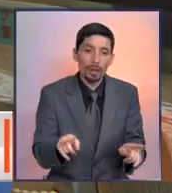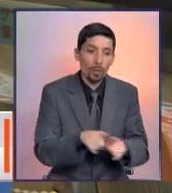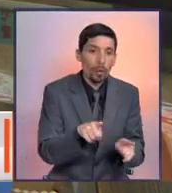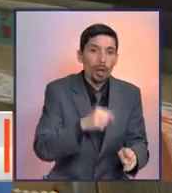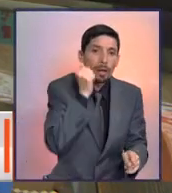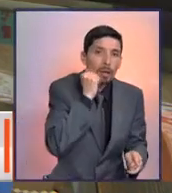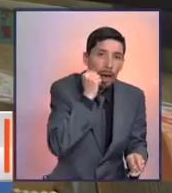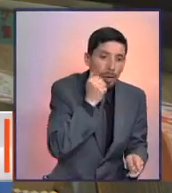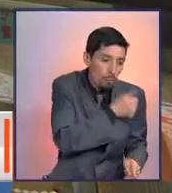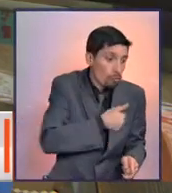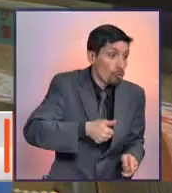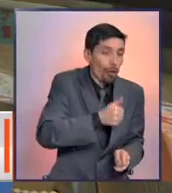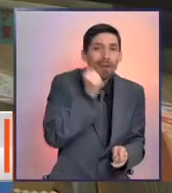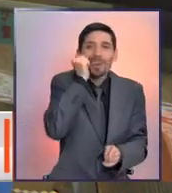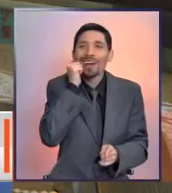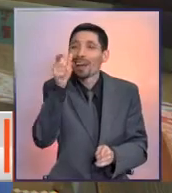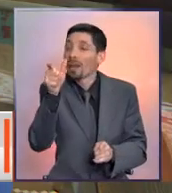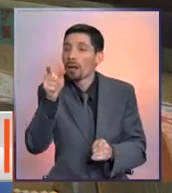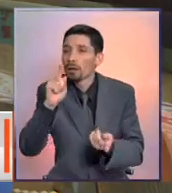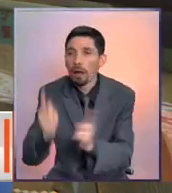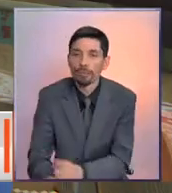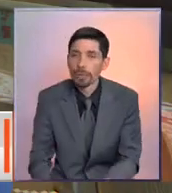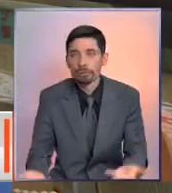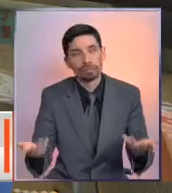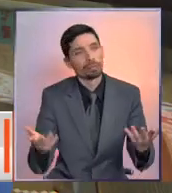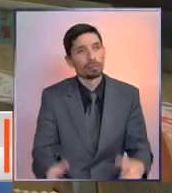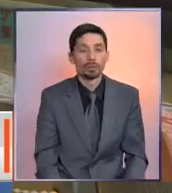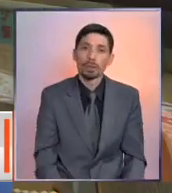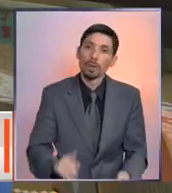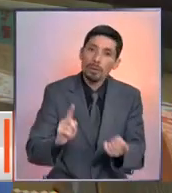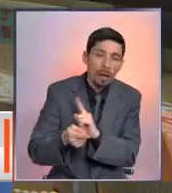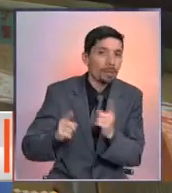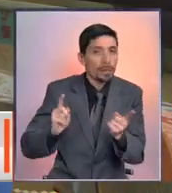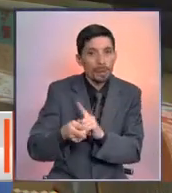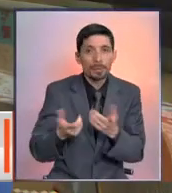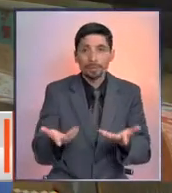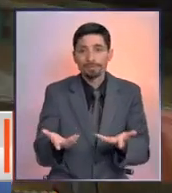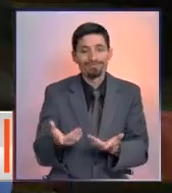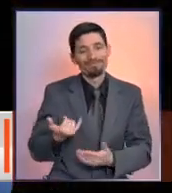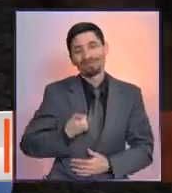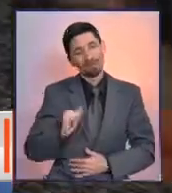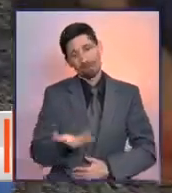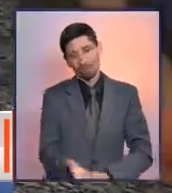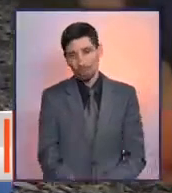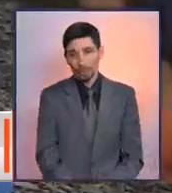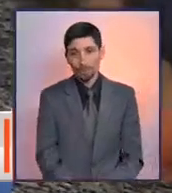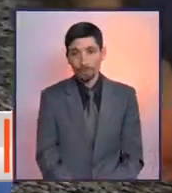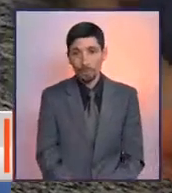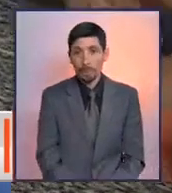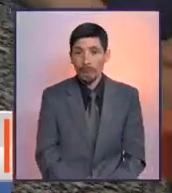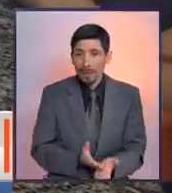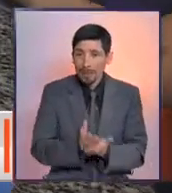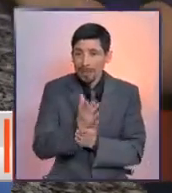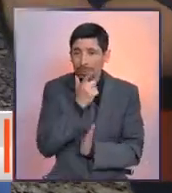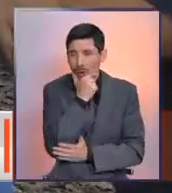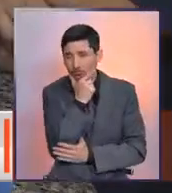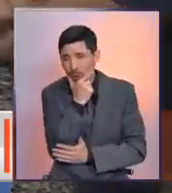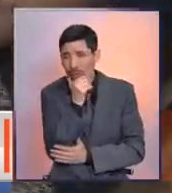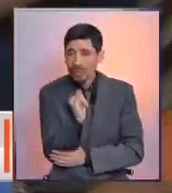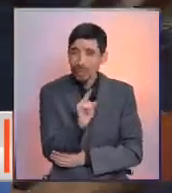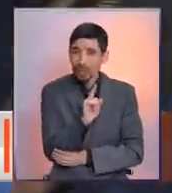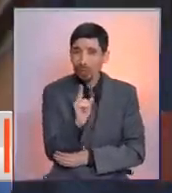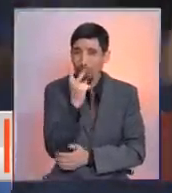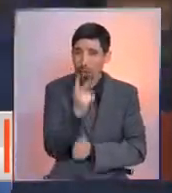todos nos encariñamos, entonces como estar cambiando constantemente no nos gustaba. Al principio tenía dudas sobre contratarlas o no